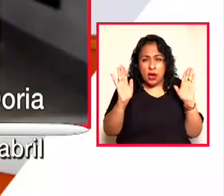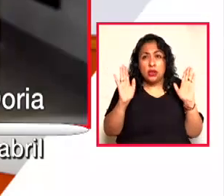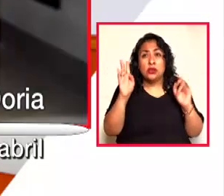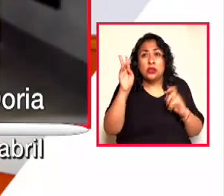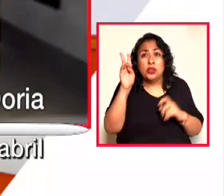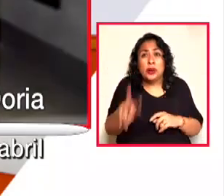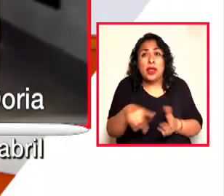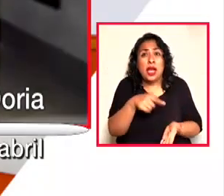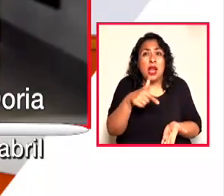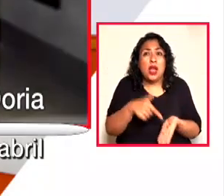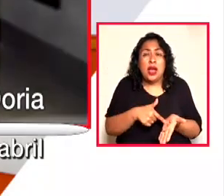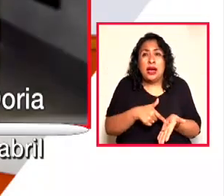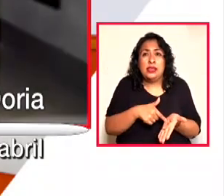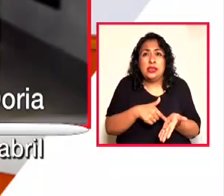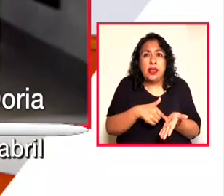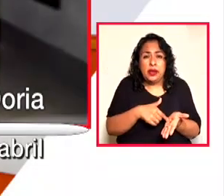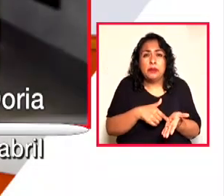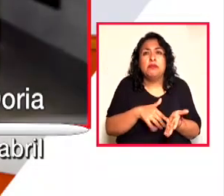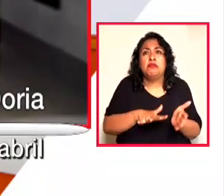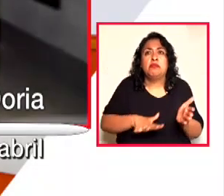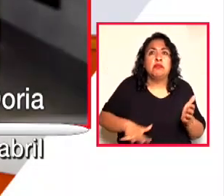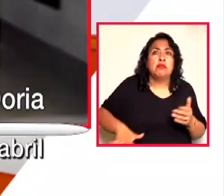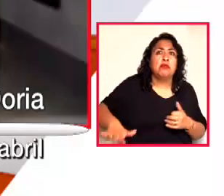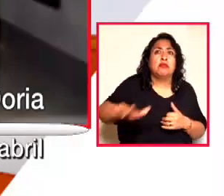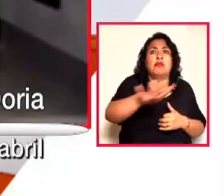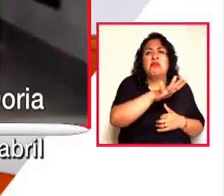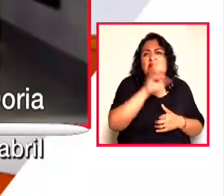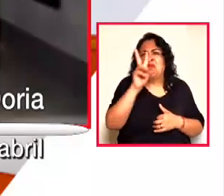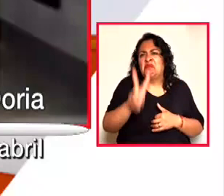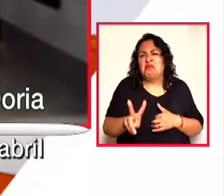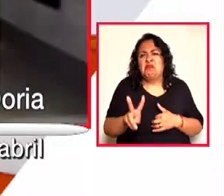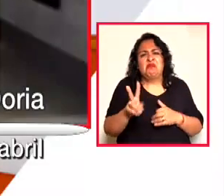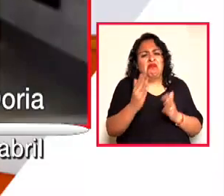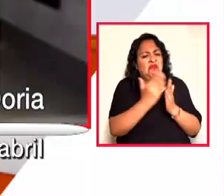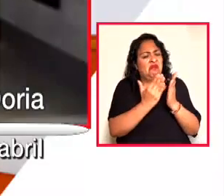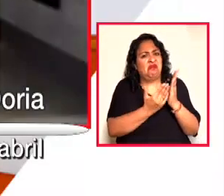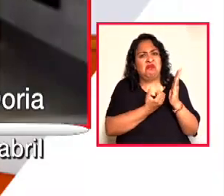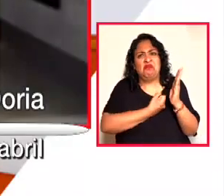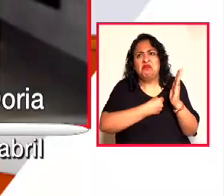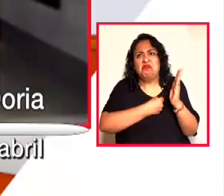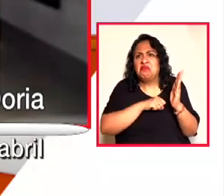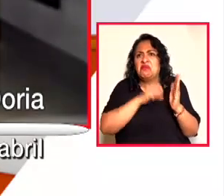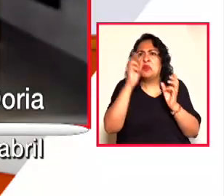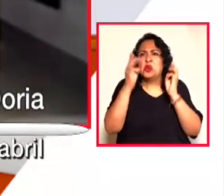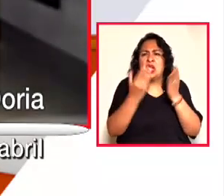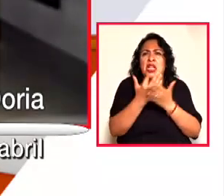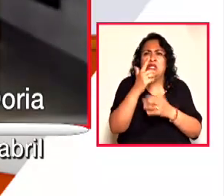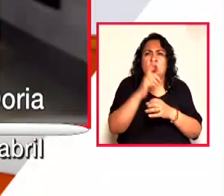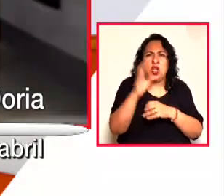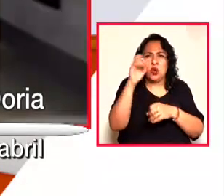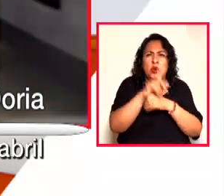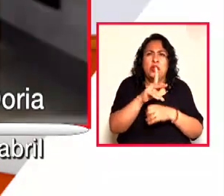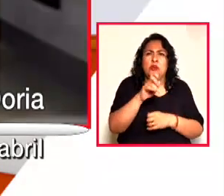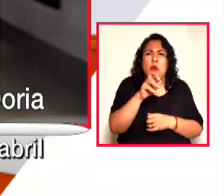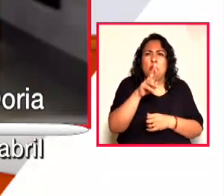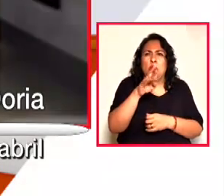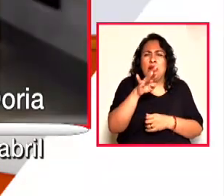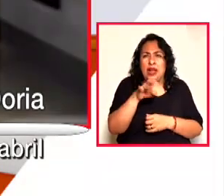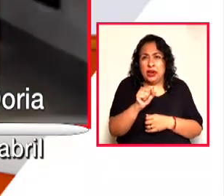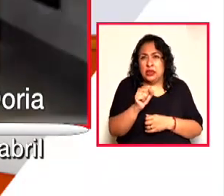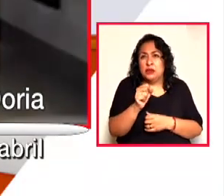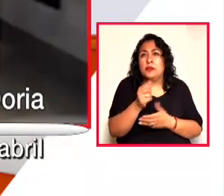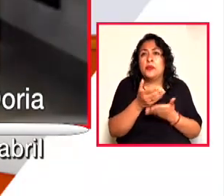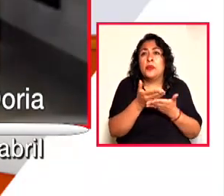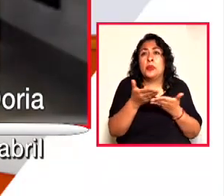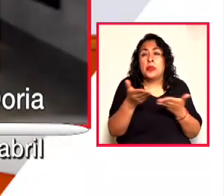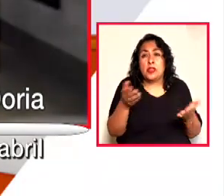muy espacioso, con muy buenas medidas de seguridad sanitaria del Museo Nacional de Culturas Populares. Y bueno, pues con esta información, con